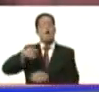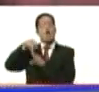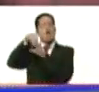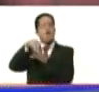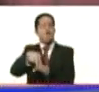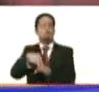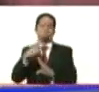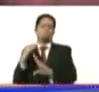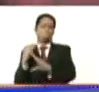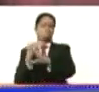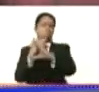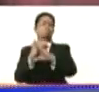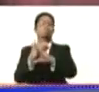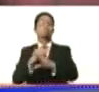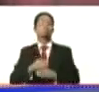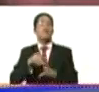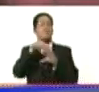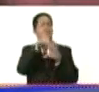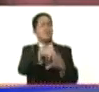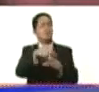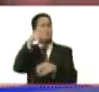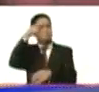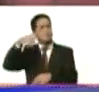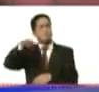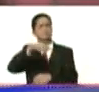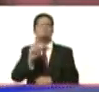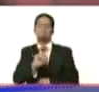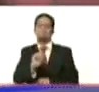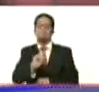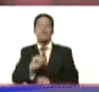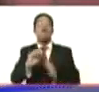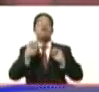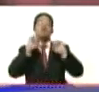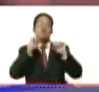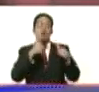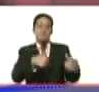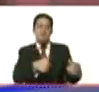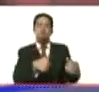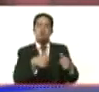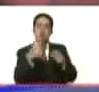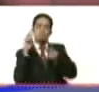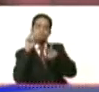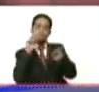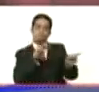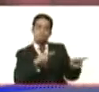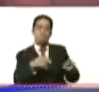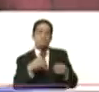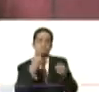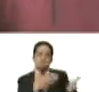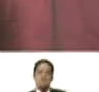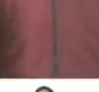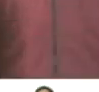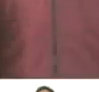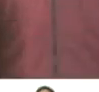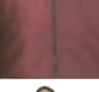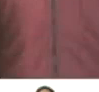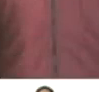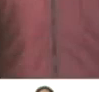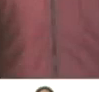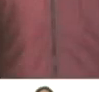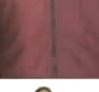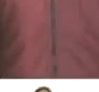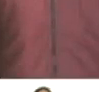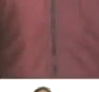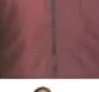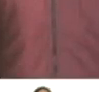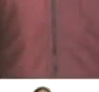pueblo. Comenzó a reconocérsele al pueblo los derechos que le fueron negados, desde la identidad hasta el derecho